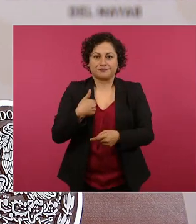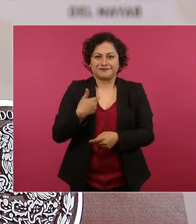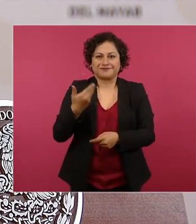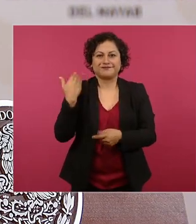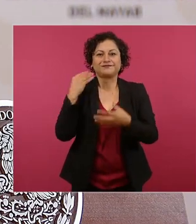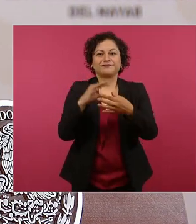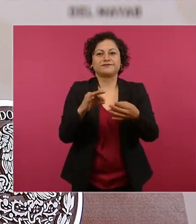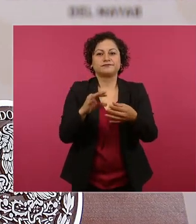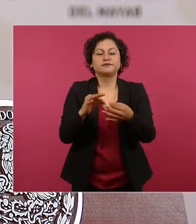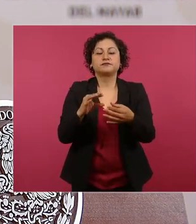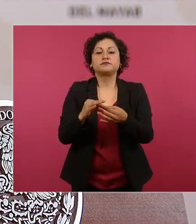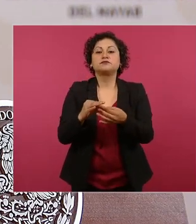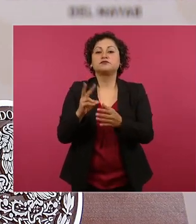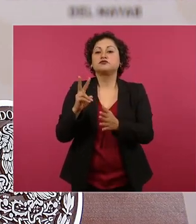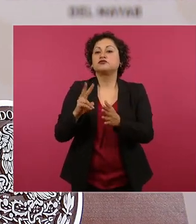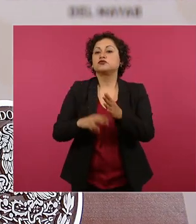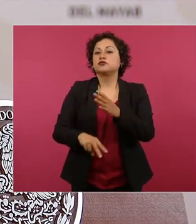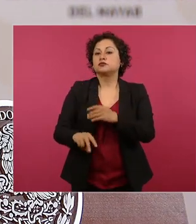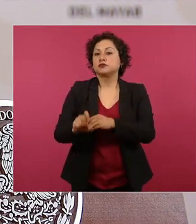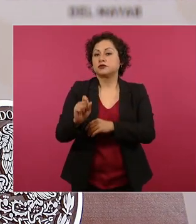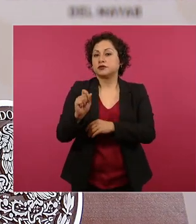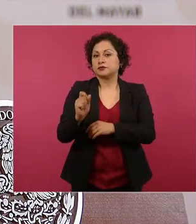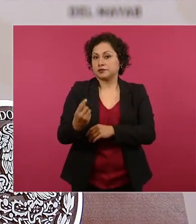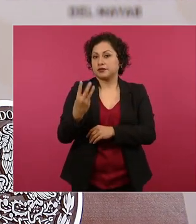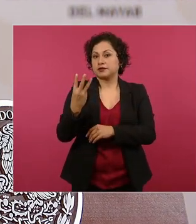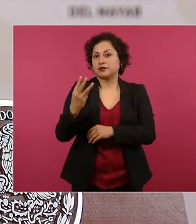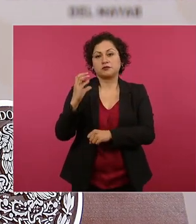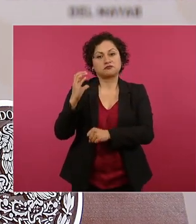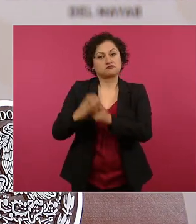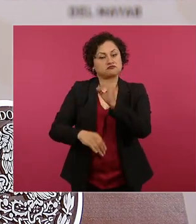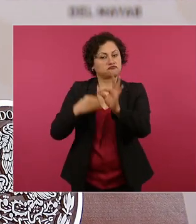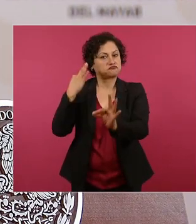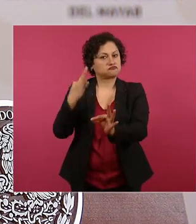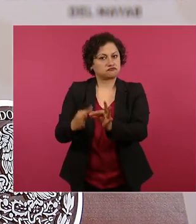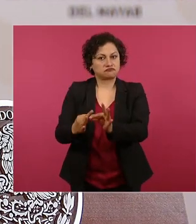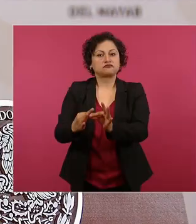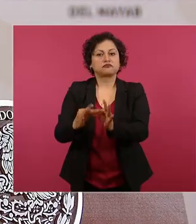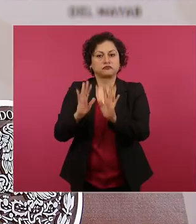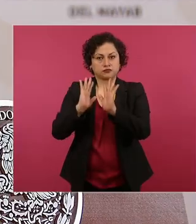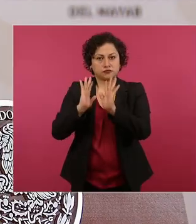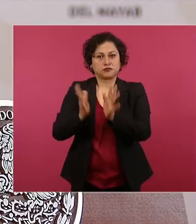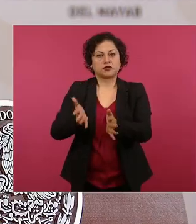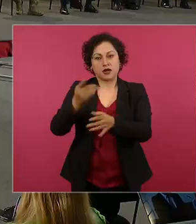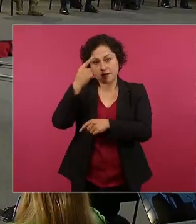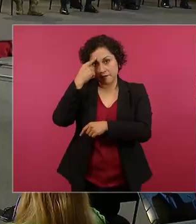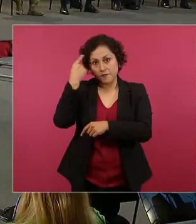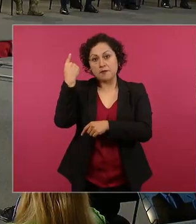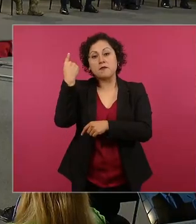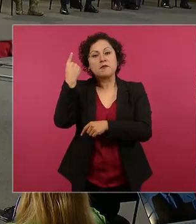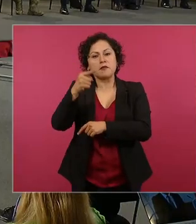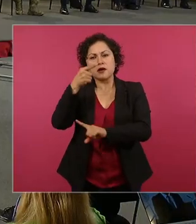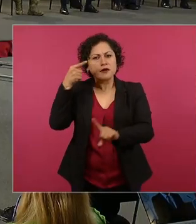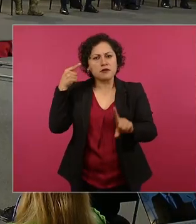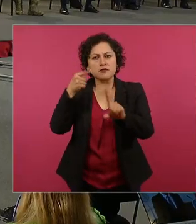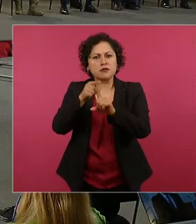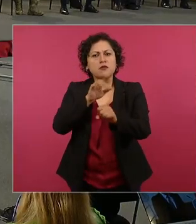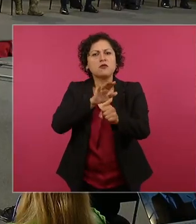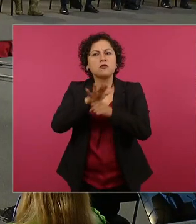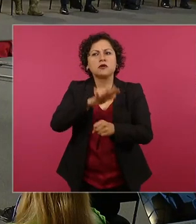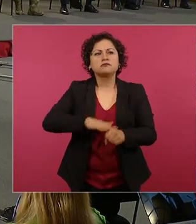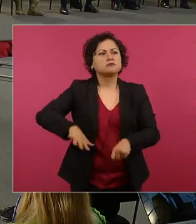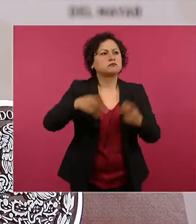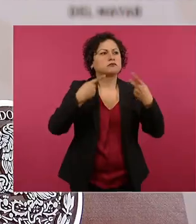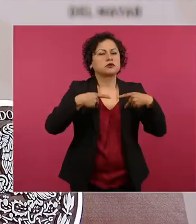en noviembre del 2023 con objeto de darle seguridad a los